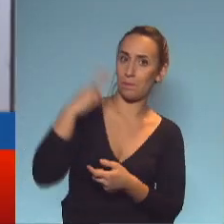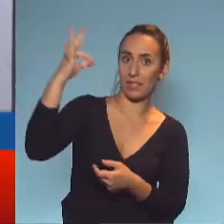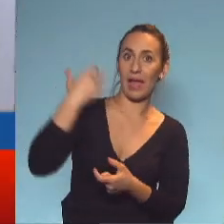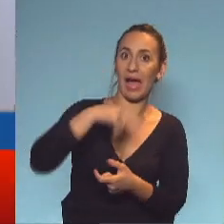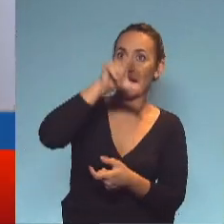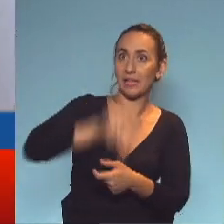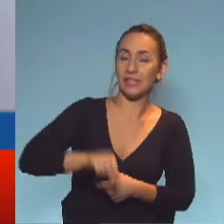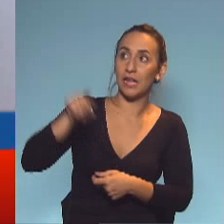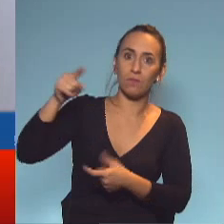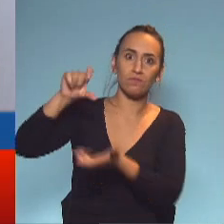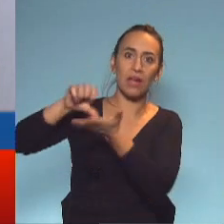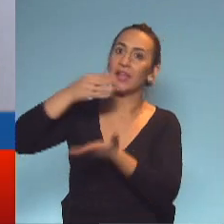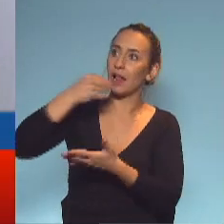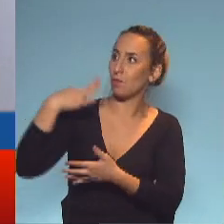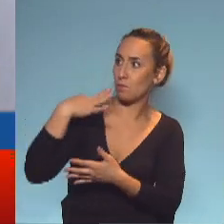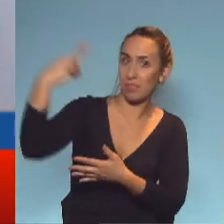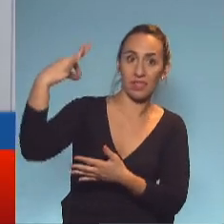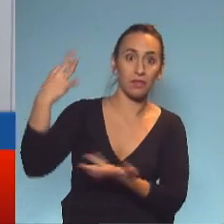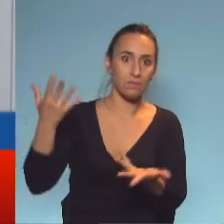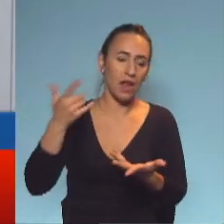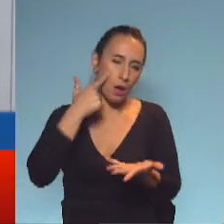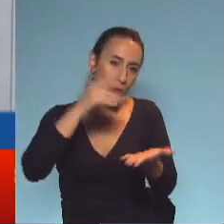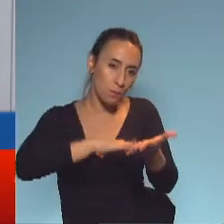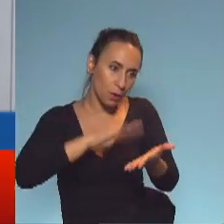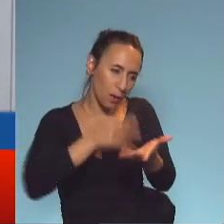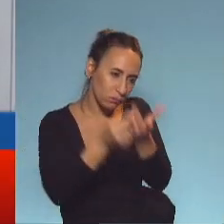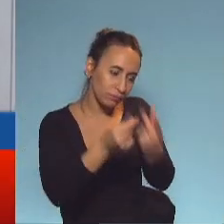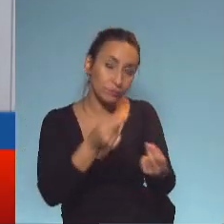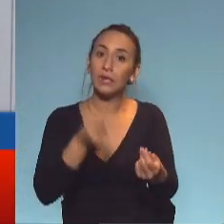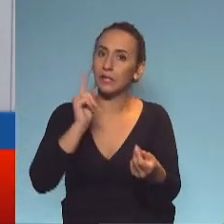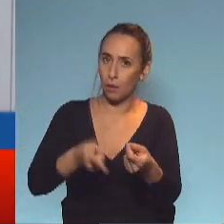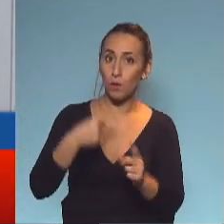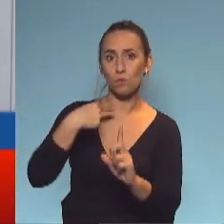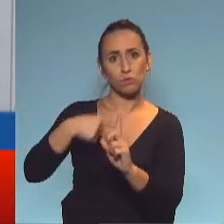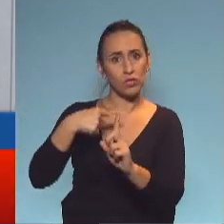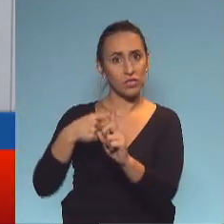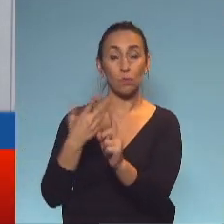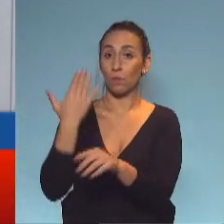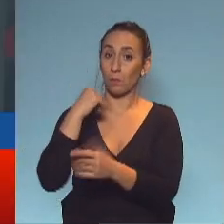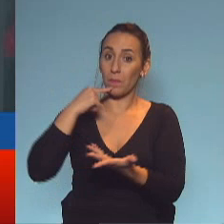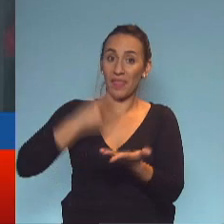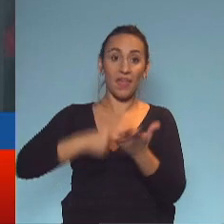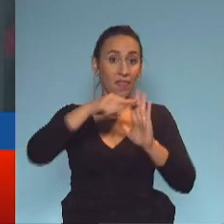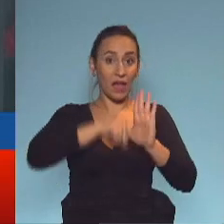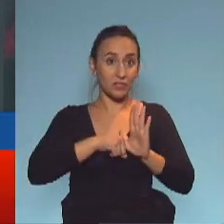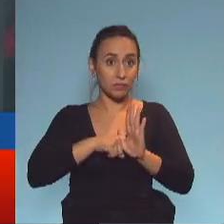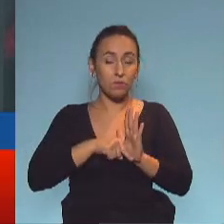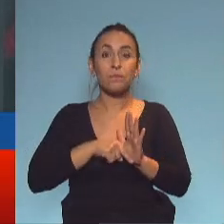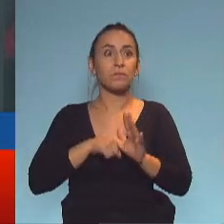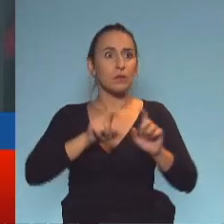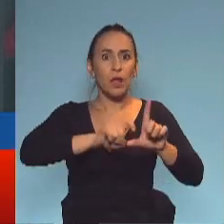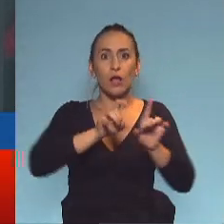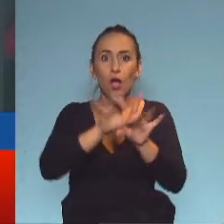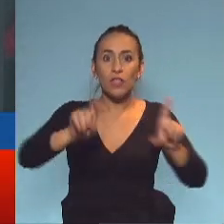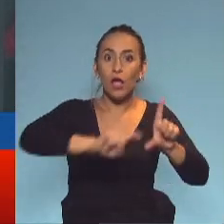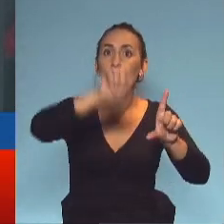de la vacuna israelí, al tiempo que también ponderó el impacto positivo de las últimas restricciones para el amesetamiento de